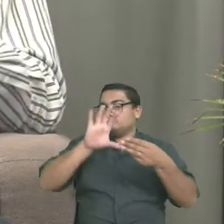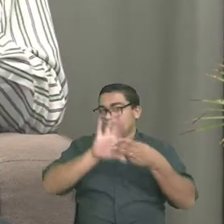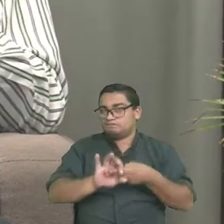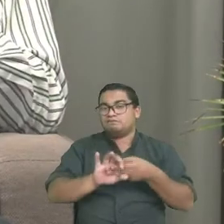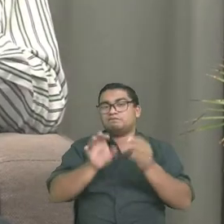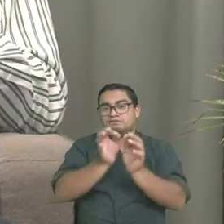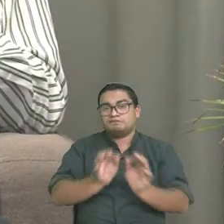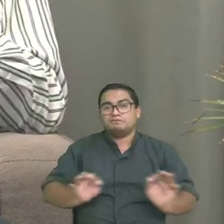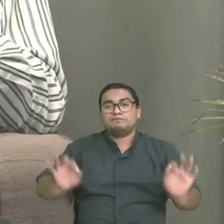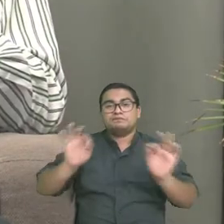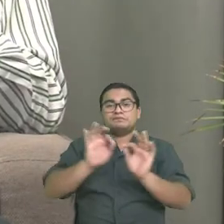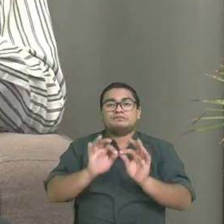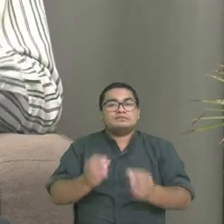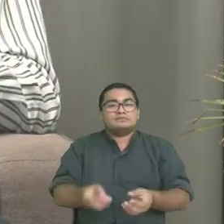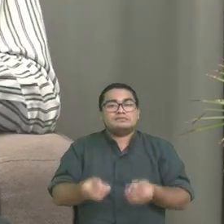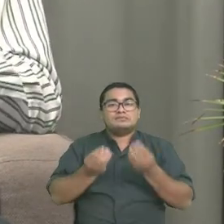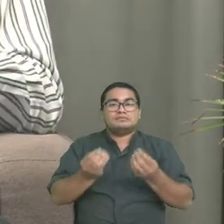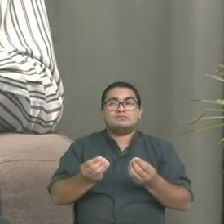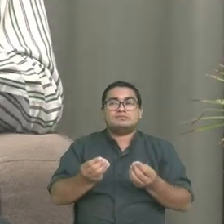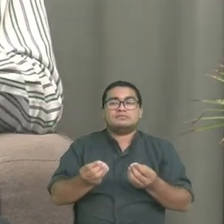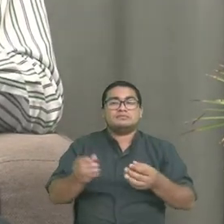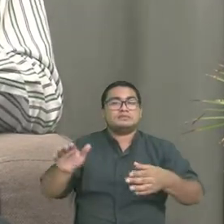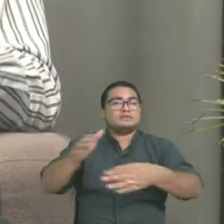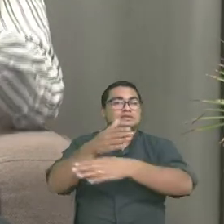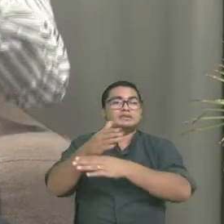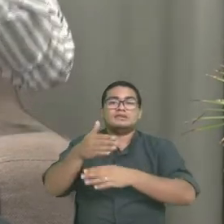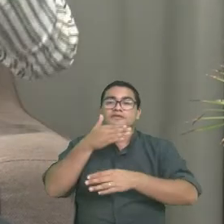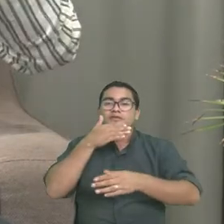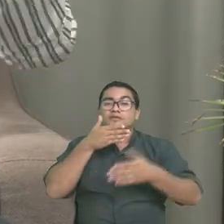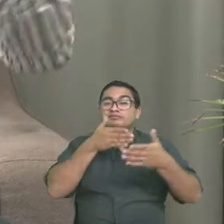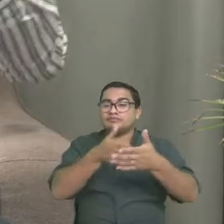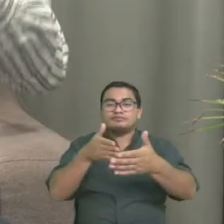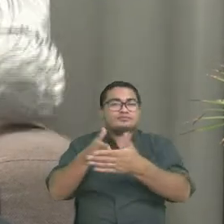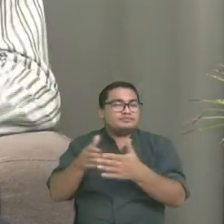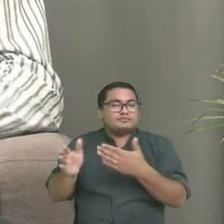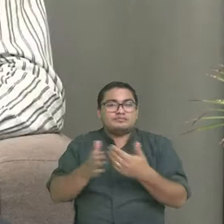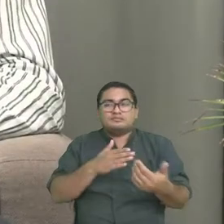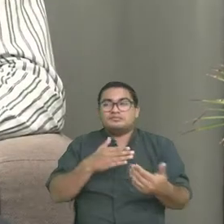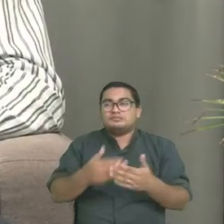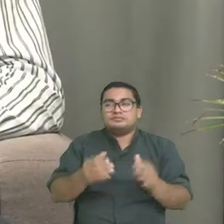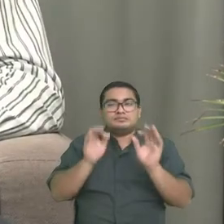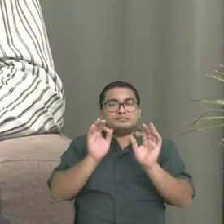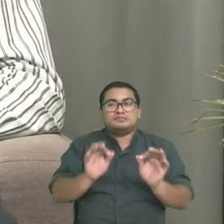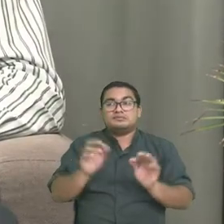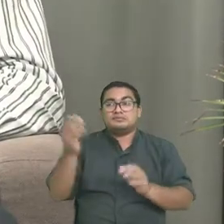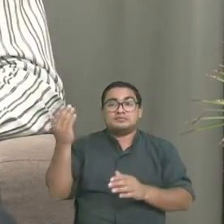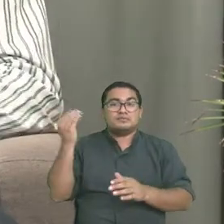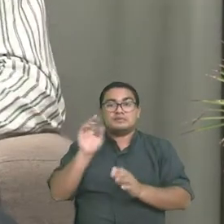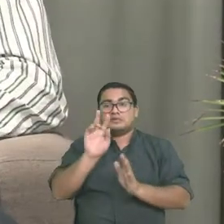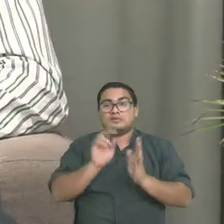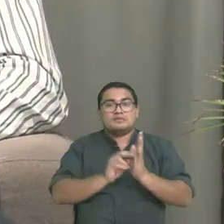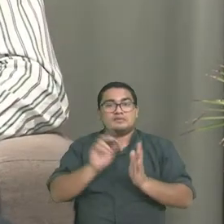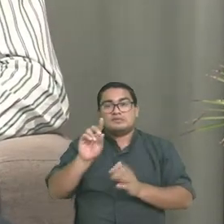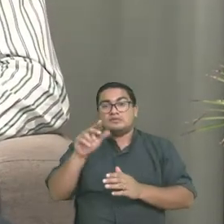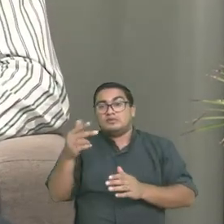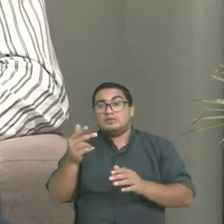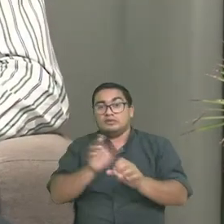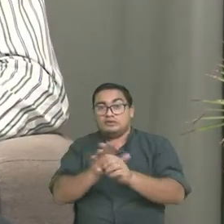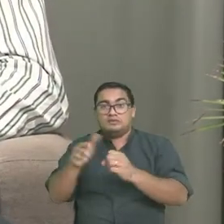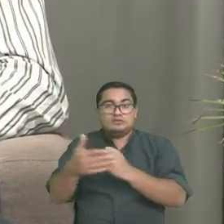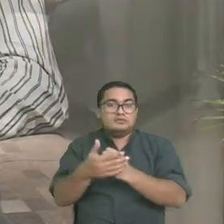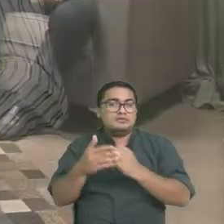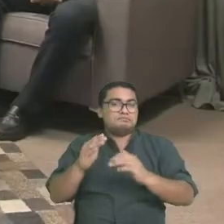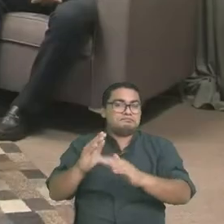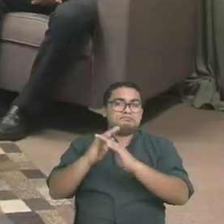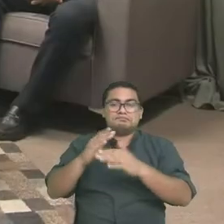determinantes para superar estos obstáculos del golpe fallido y de la pandemia hoy día. Claro que sí,